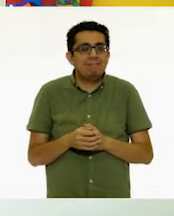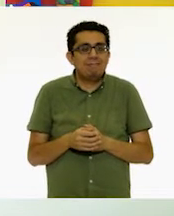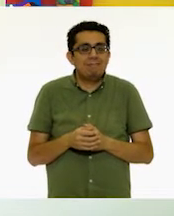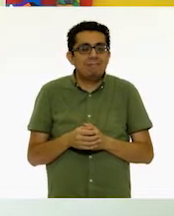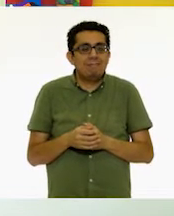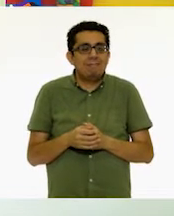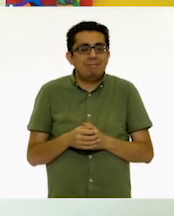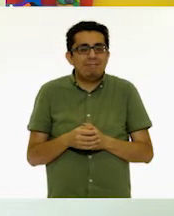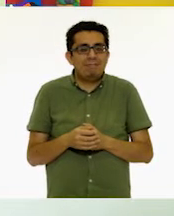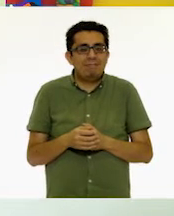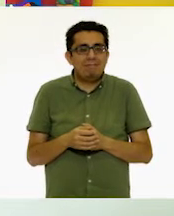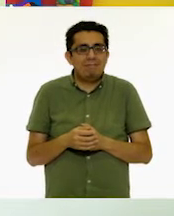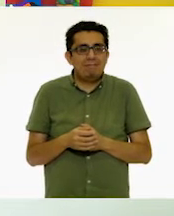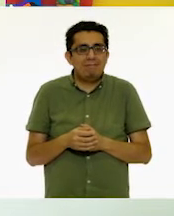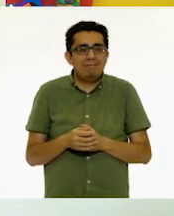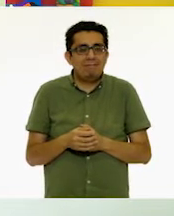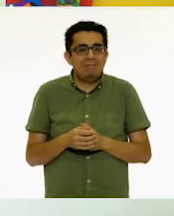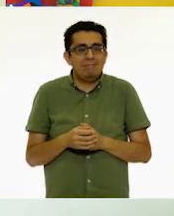aquí.